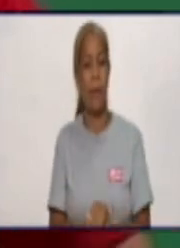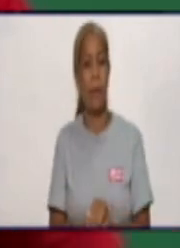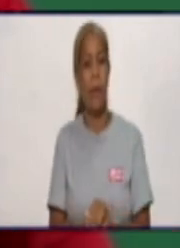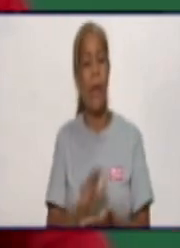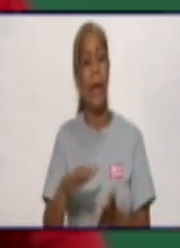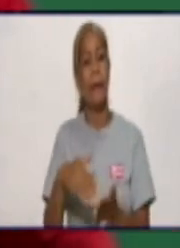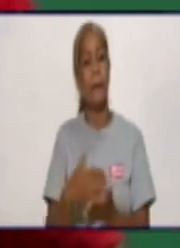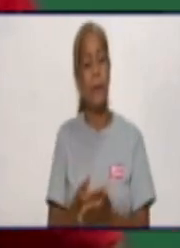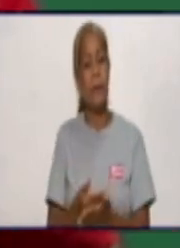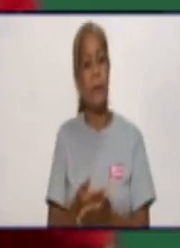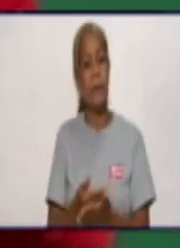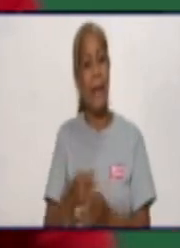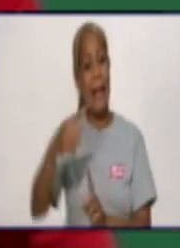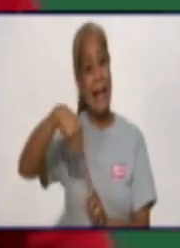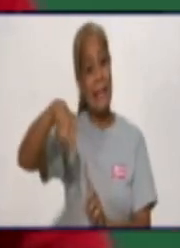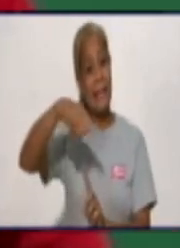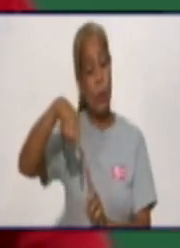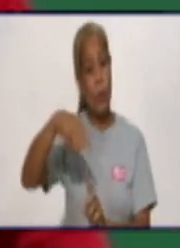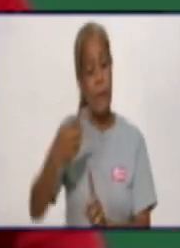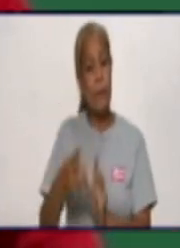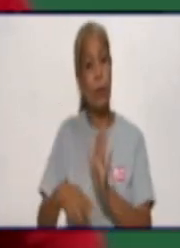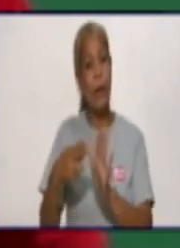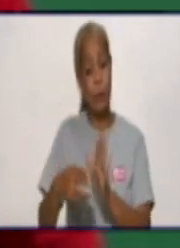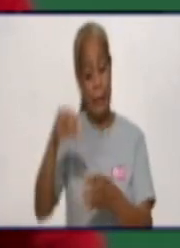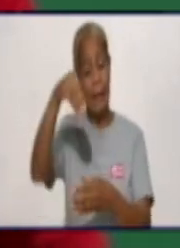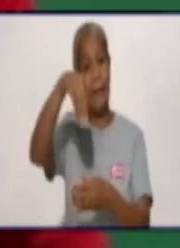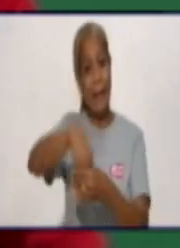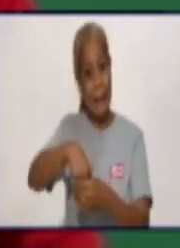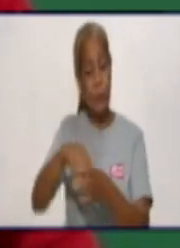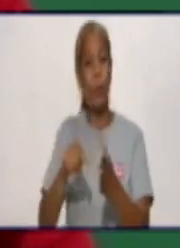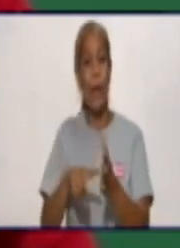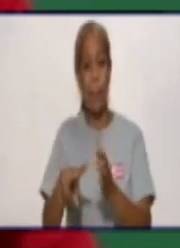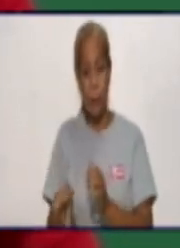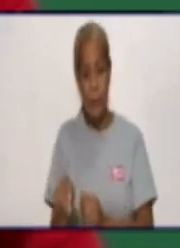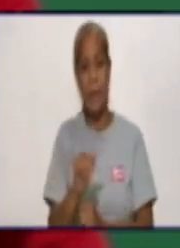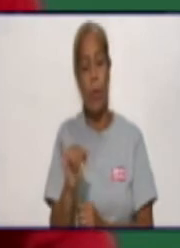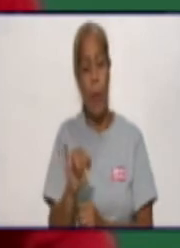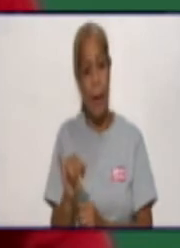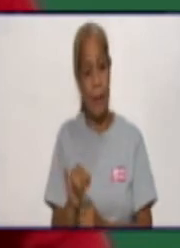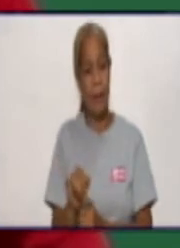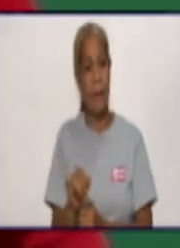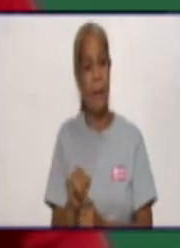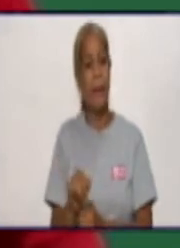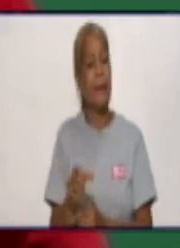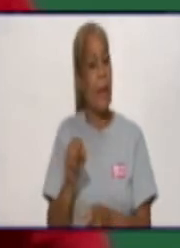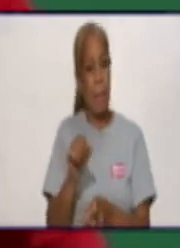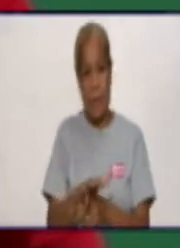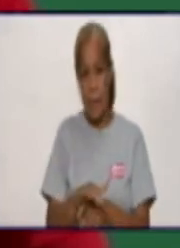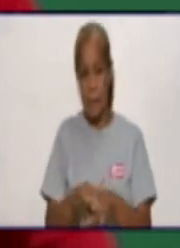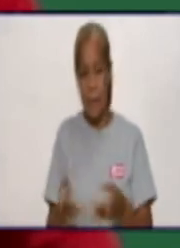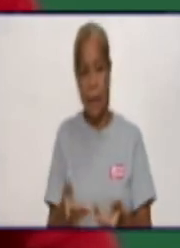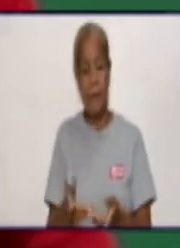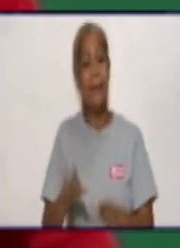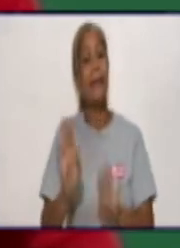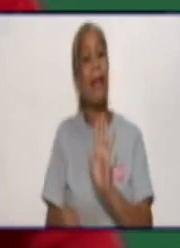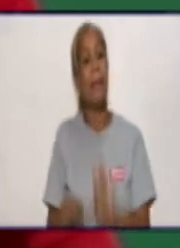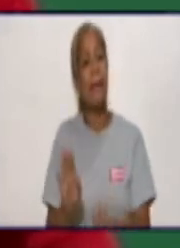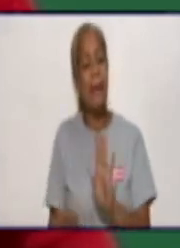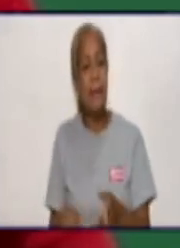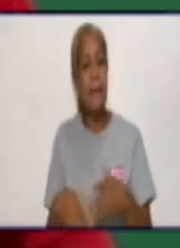circulación de los trenes dentro de la provincia también se restablece a partir de la disponibilidad de combustible de la